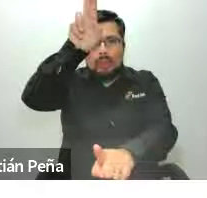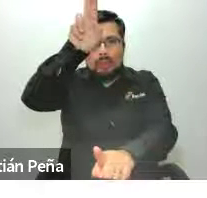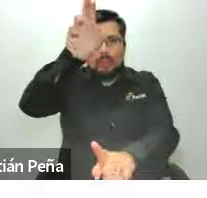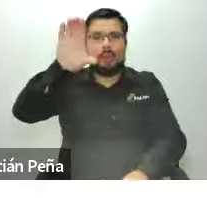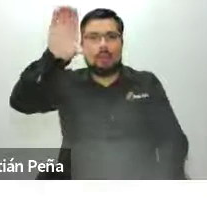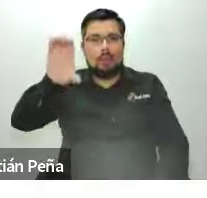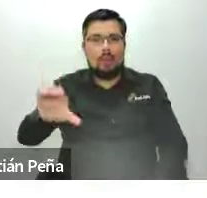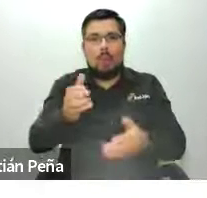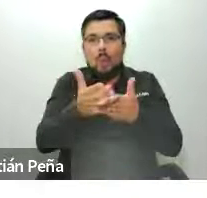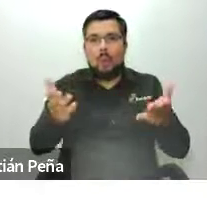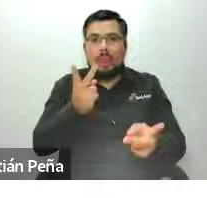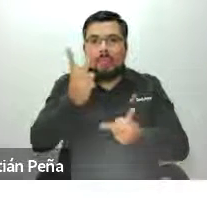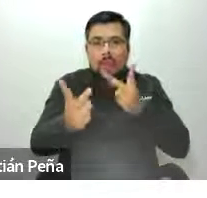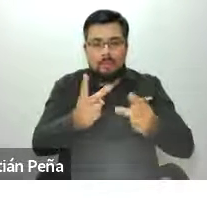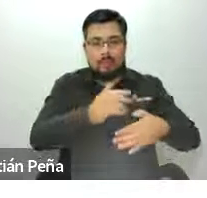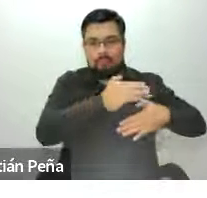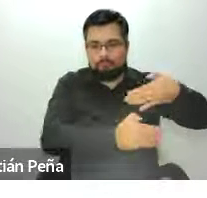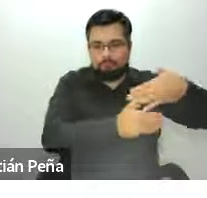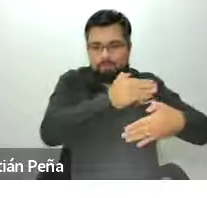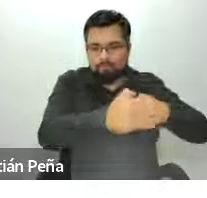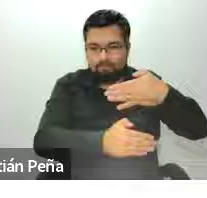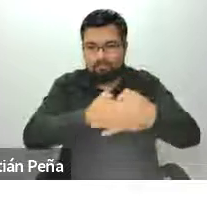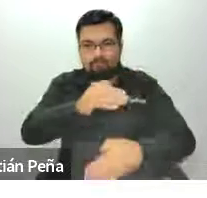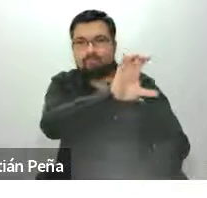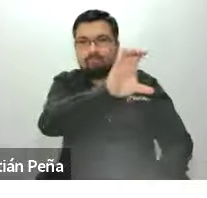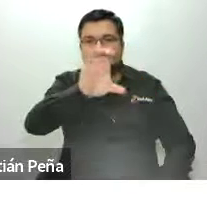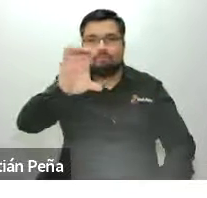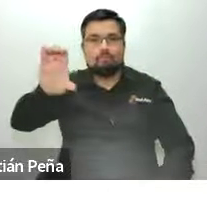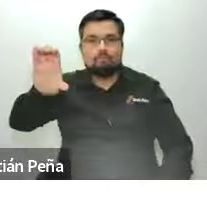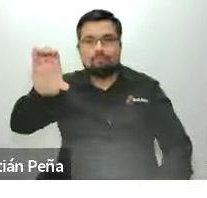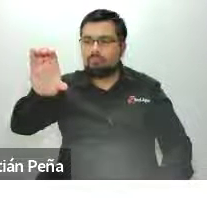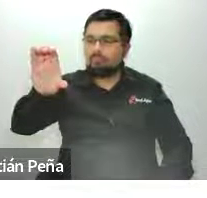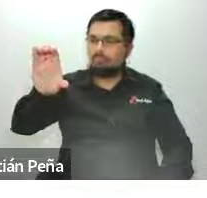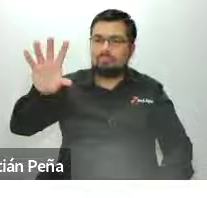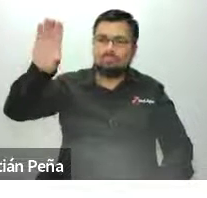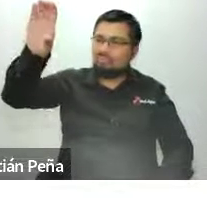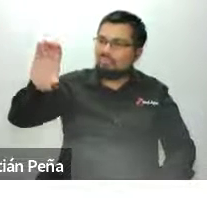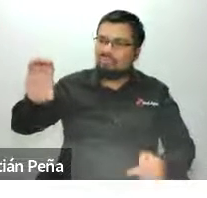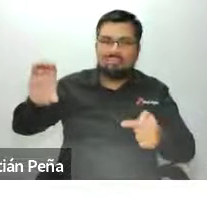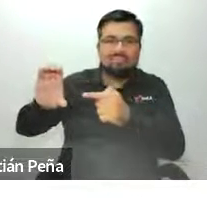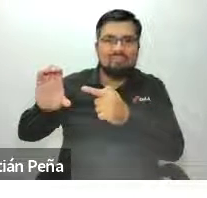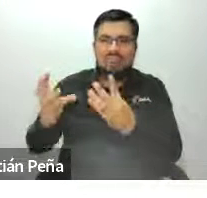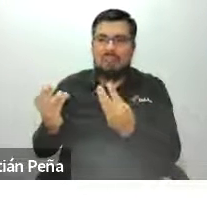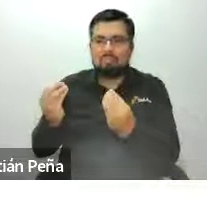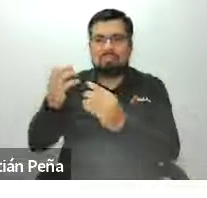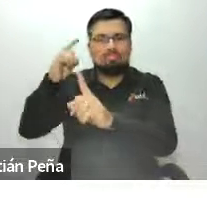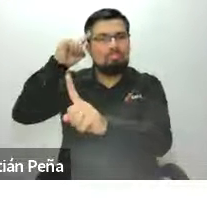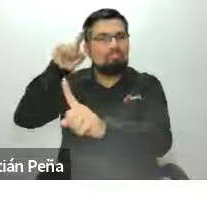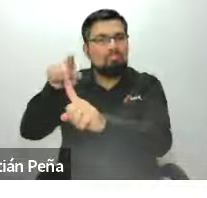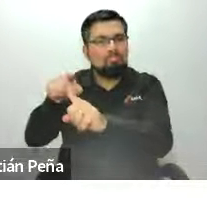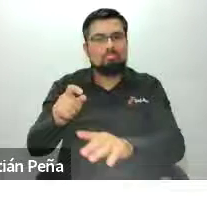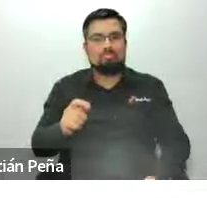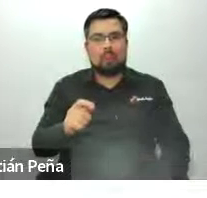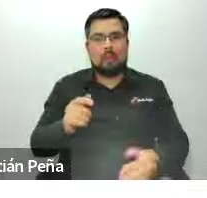de aprendizaje en espiral los propósitos de la asignatura. ¿Qué es lo que realmente esperamos de nuestros